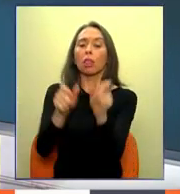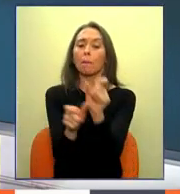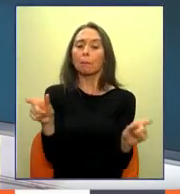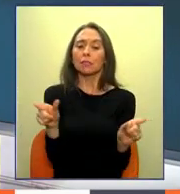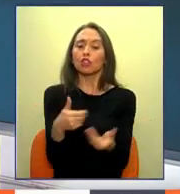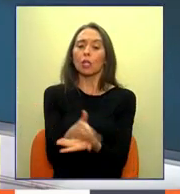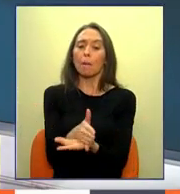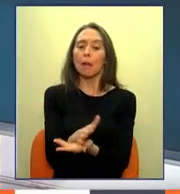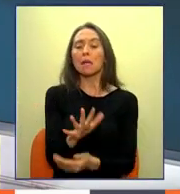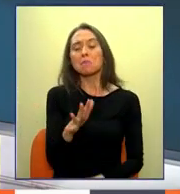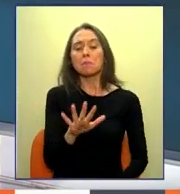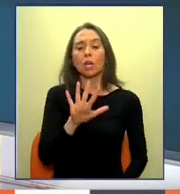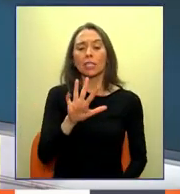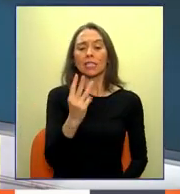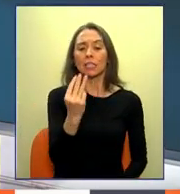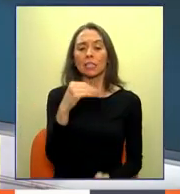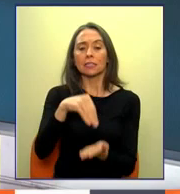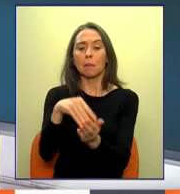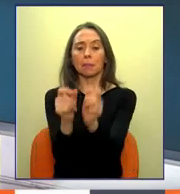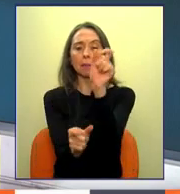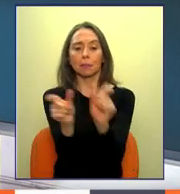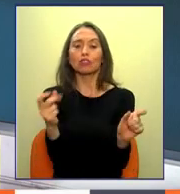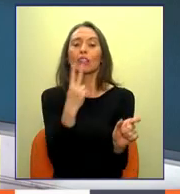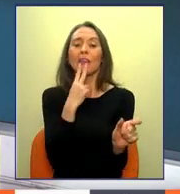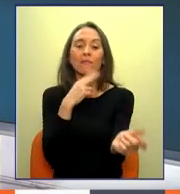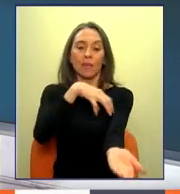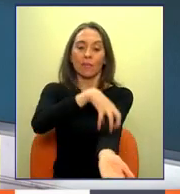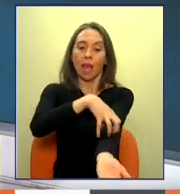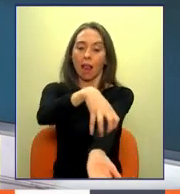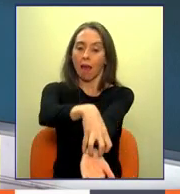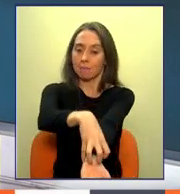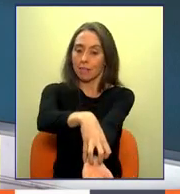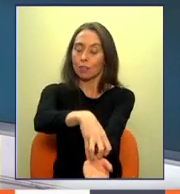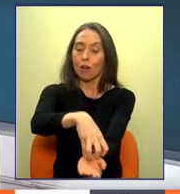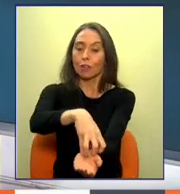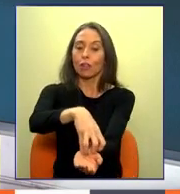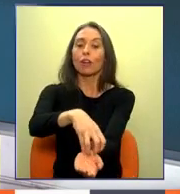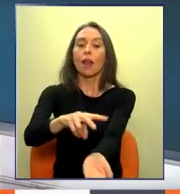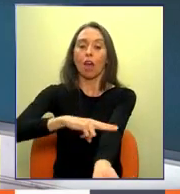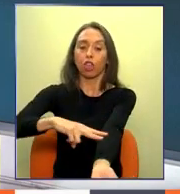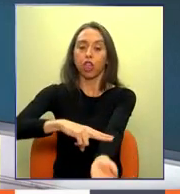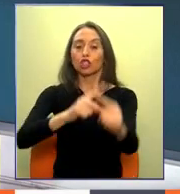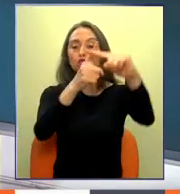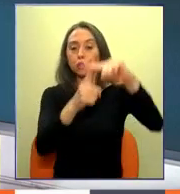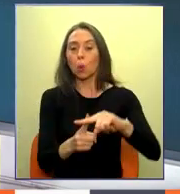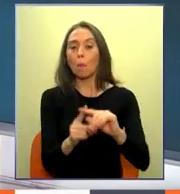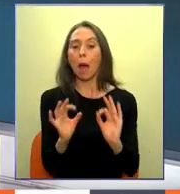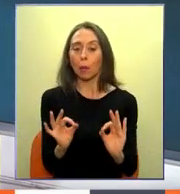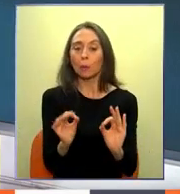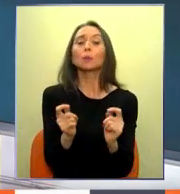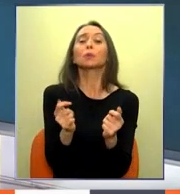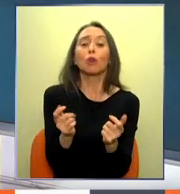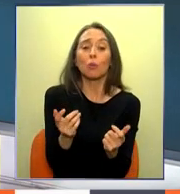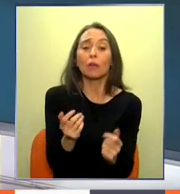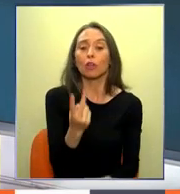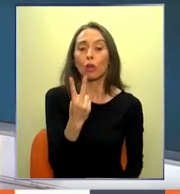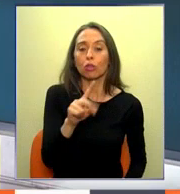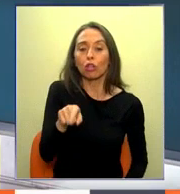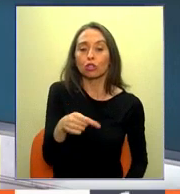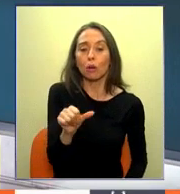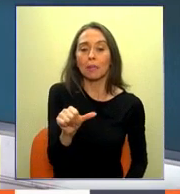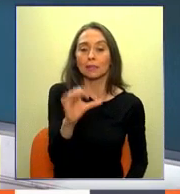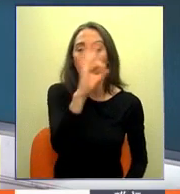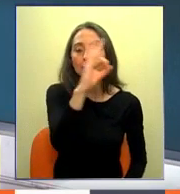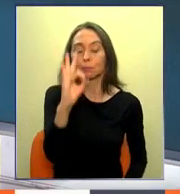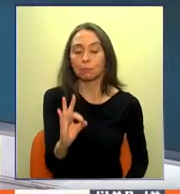de 513.000 habitantes, sumando así a las dos regiones, que equivalen al